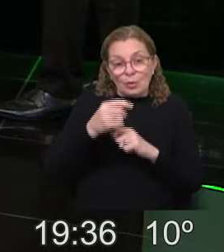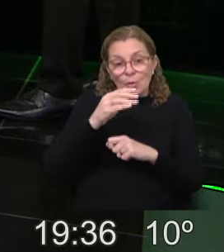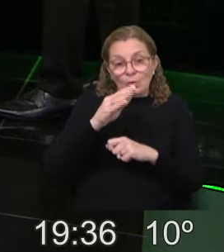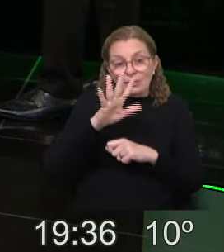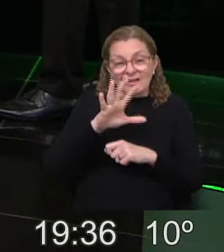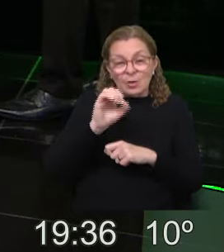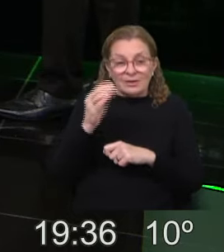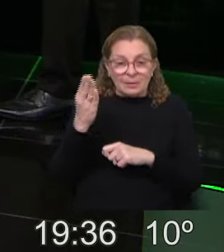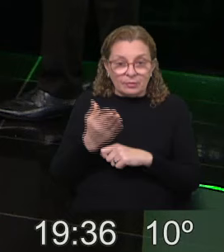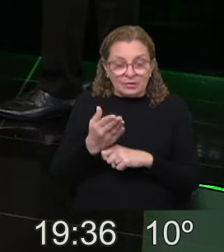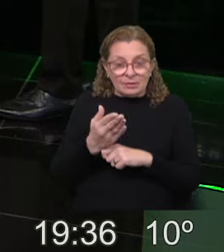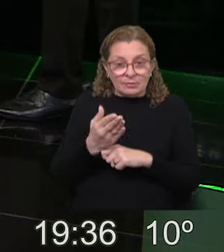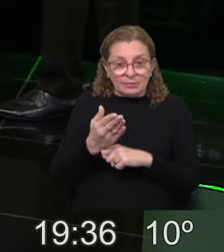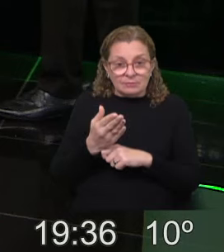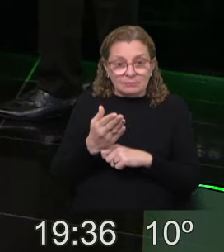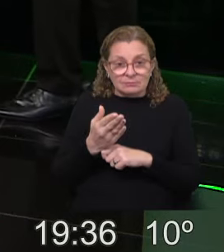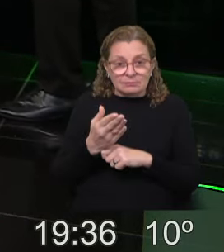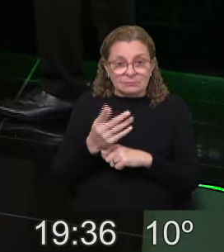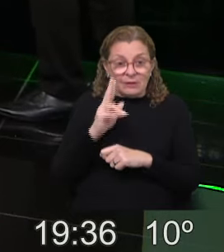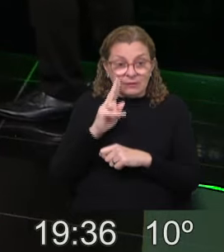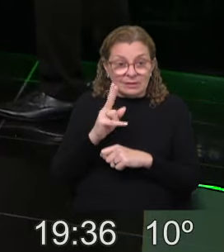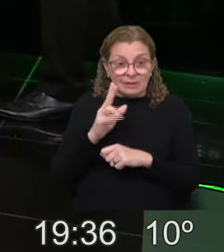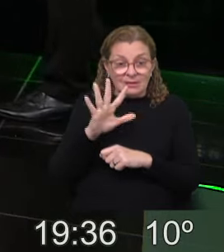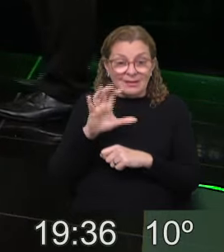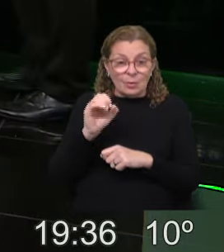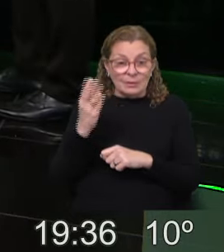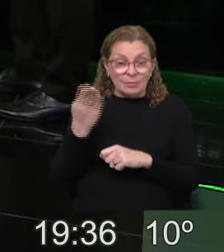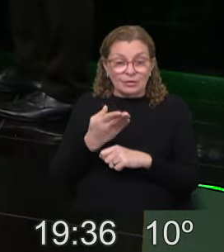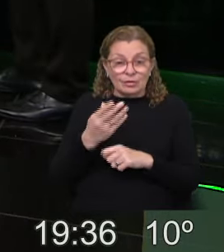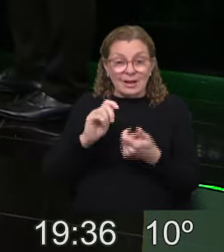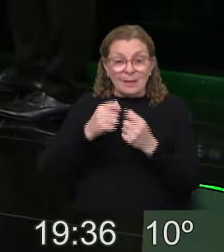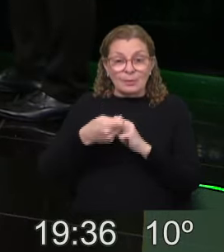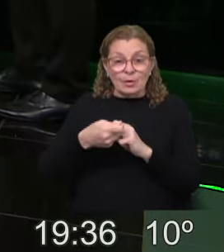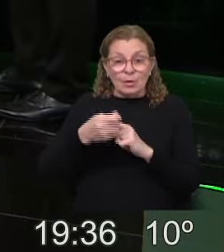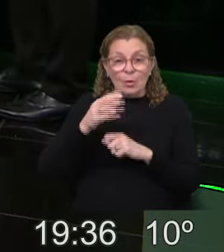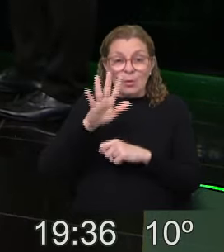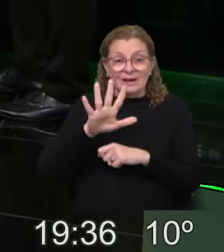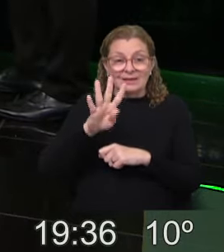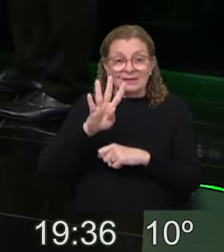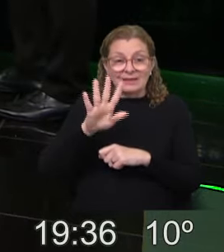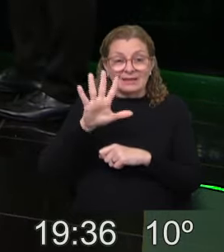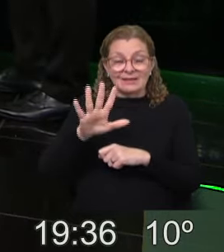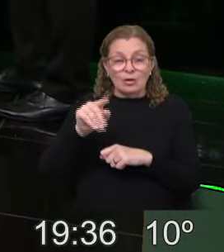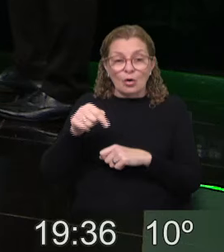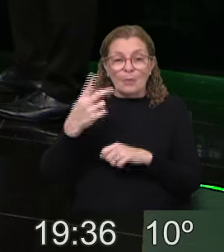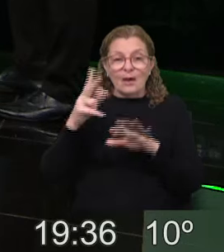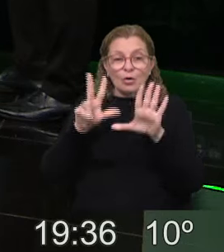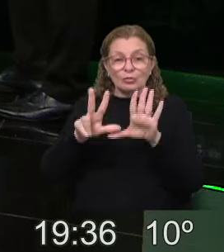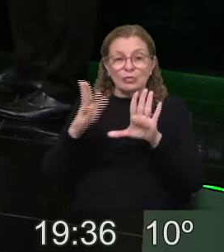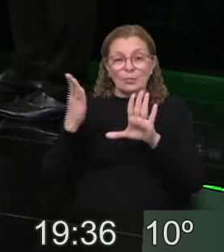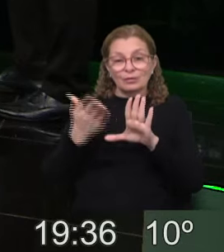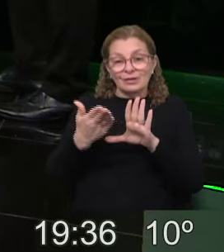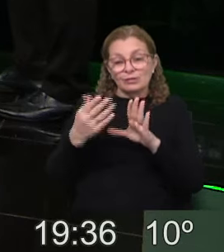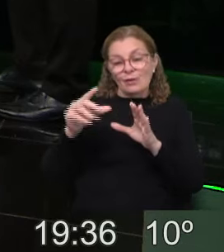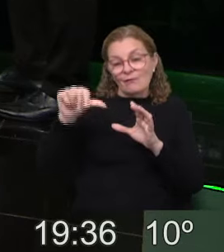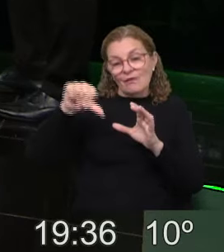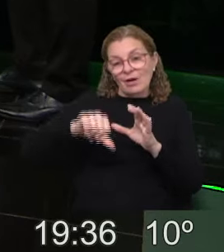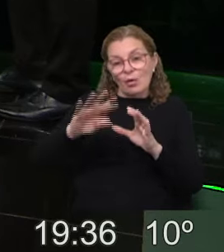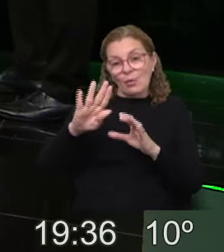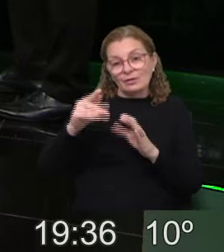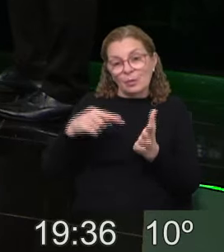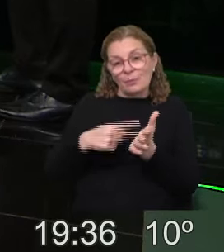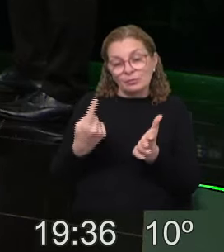50% es ese 50% que viste Sí sí a 45,8 por es decir cayó cu puntos porcentuales en ese periodo es decir